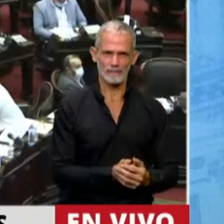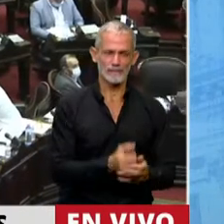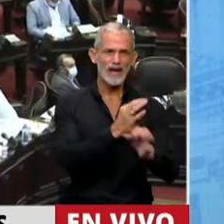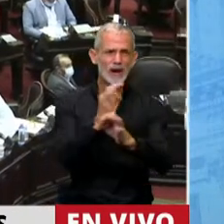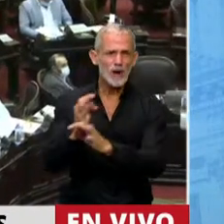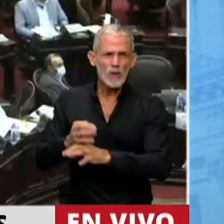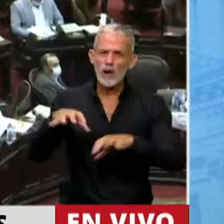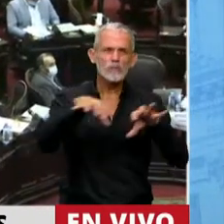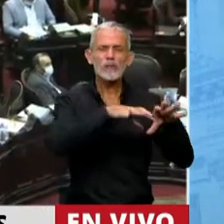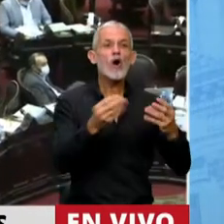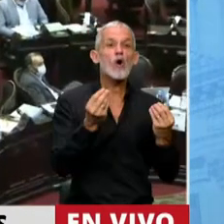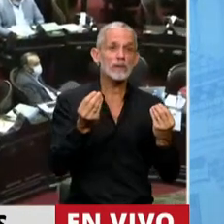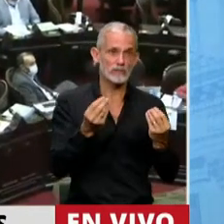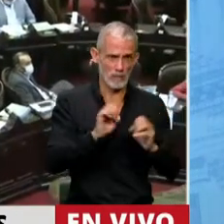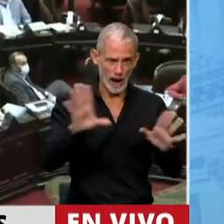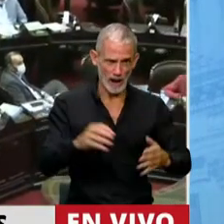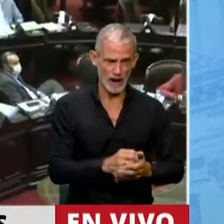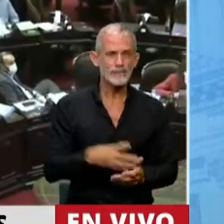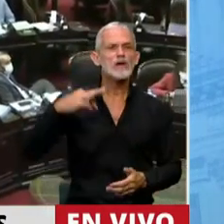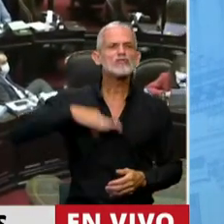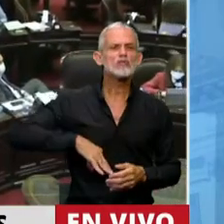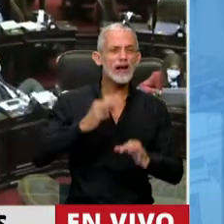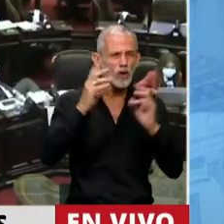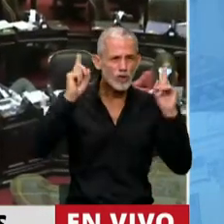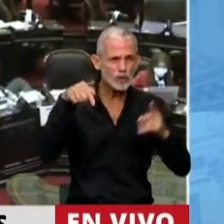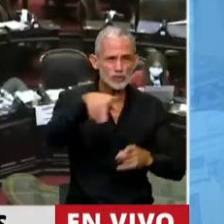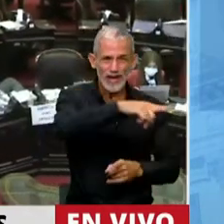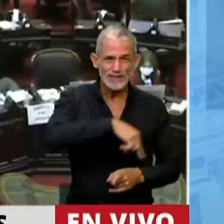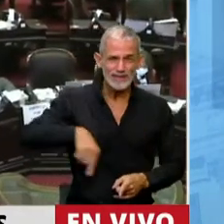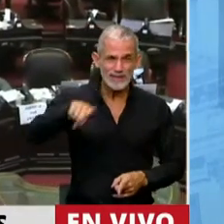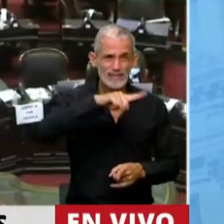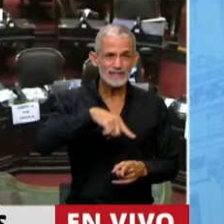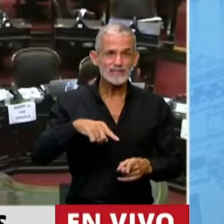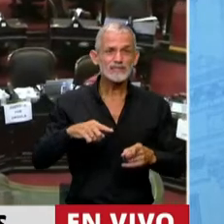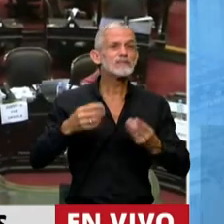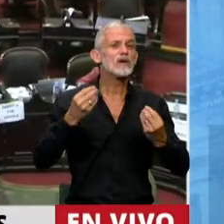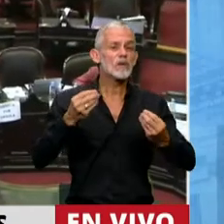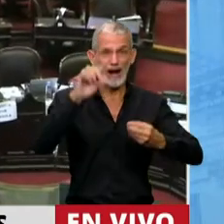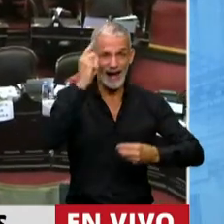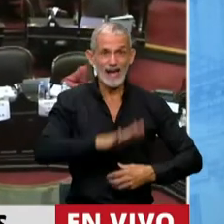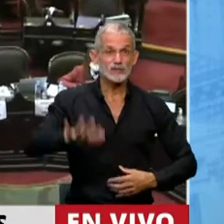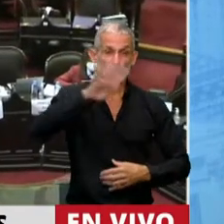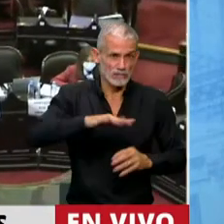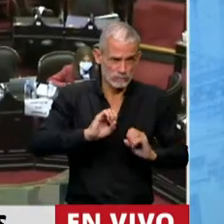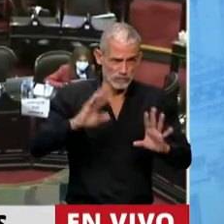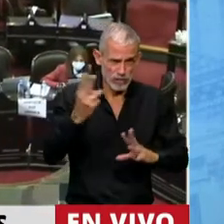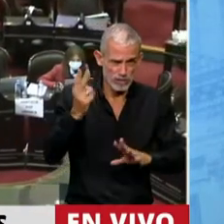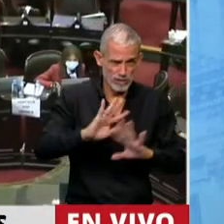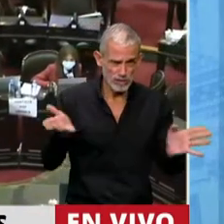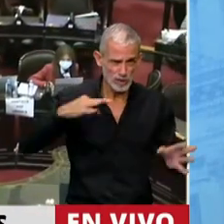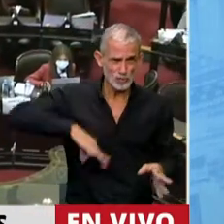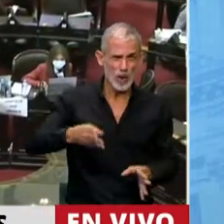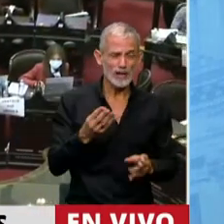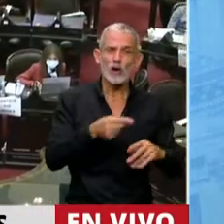escuelas? Muy mal. ¿Cómo están los salarios docentes a nivel nacional? Un desastre.